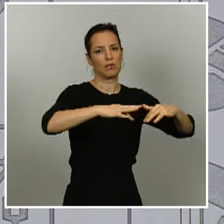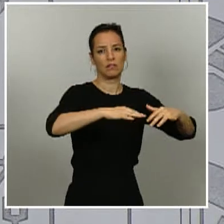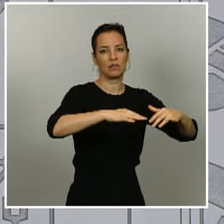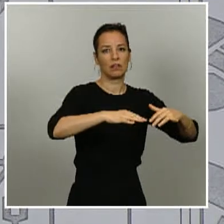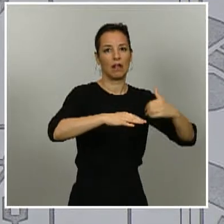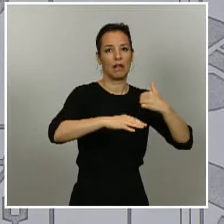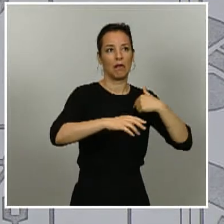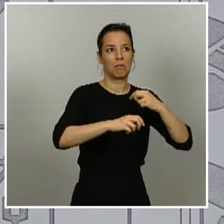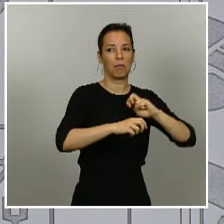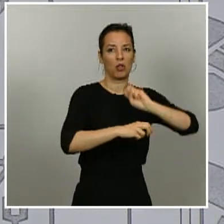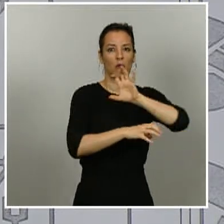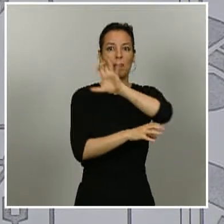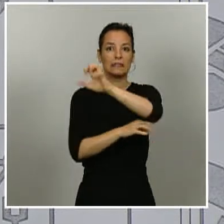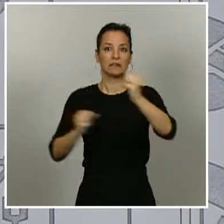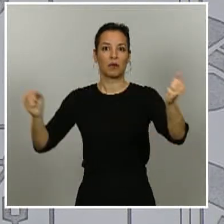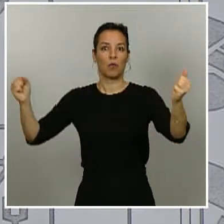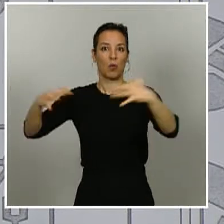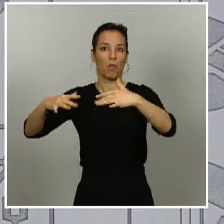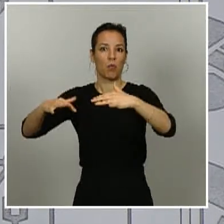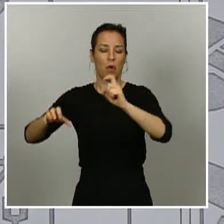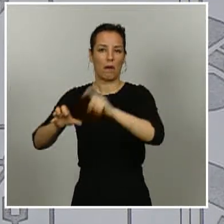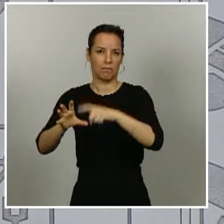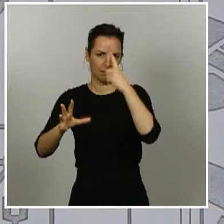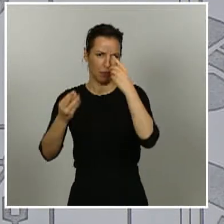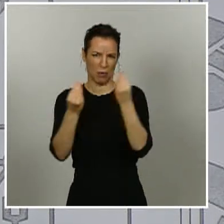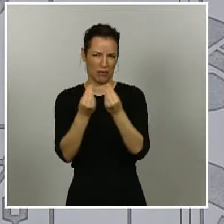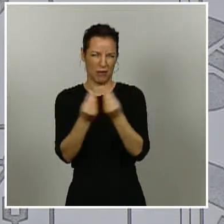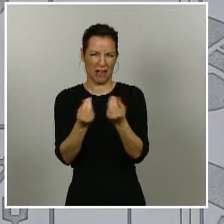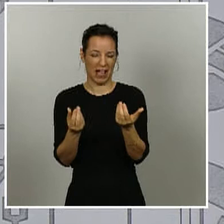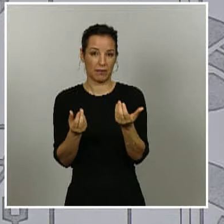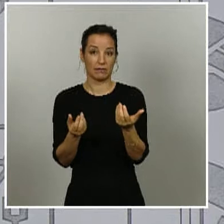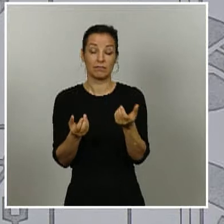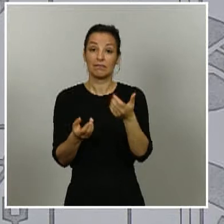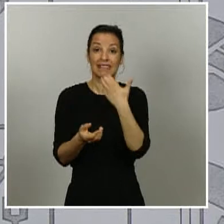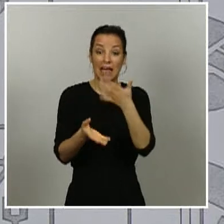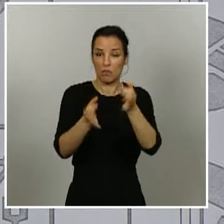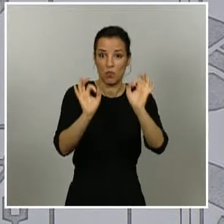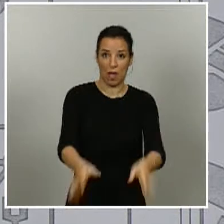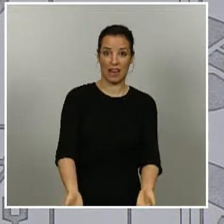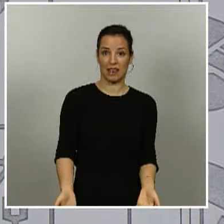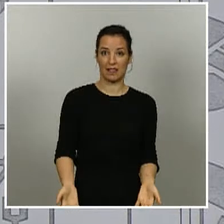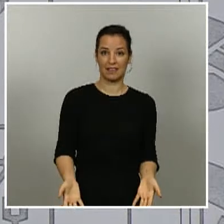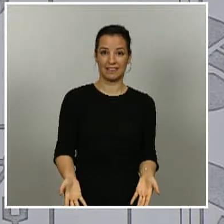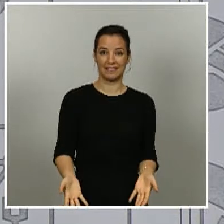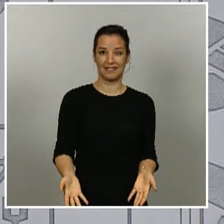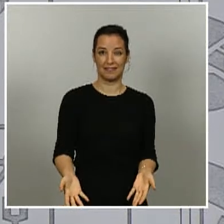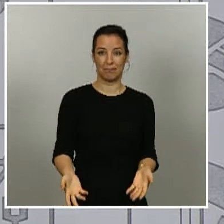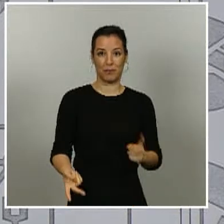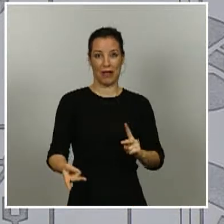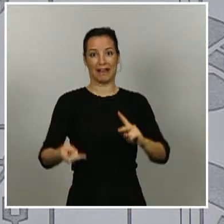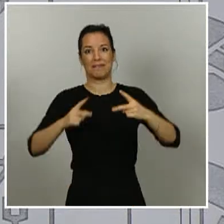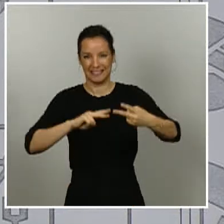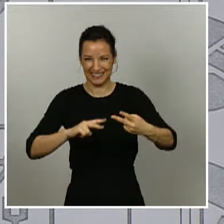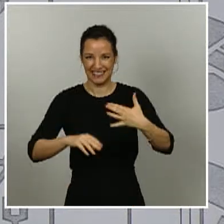fronteras. Estamos poco más o menos en una situación similar, con lo cual, pero a la inversa. Con lo cual yo